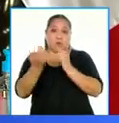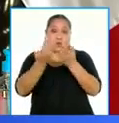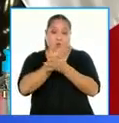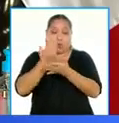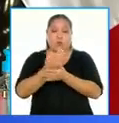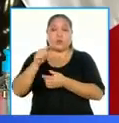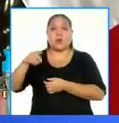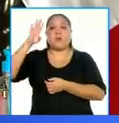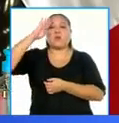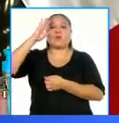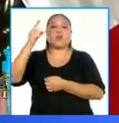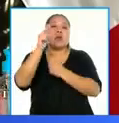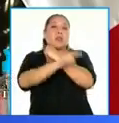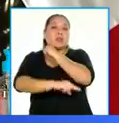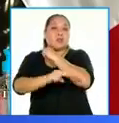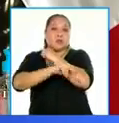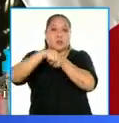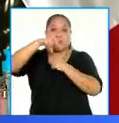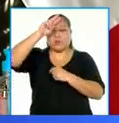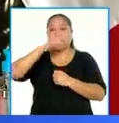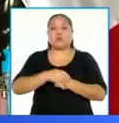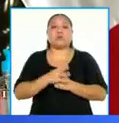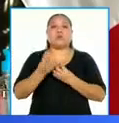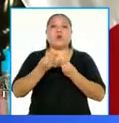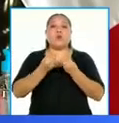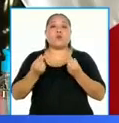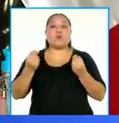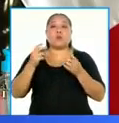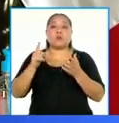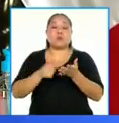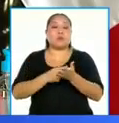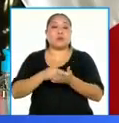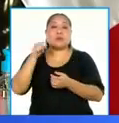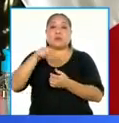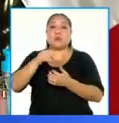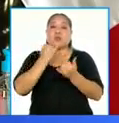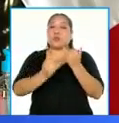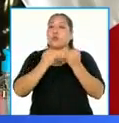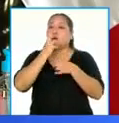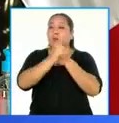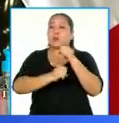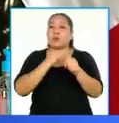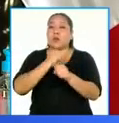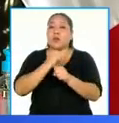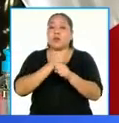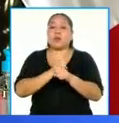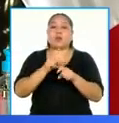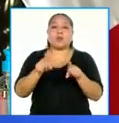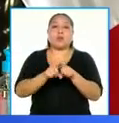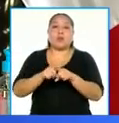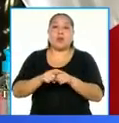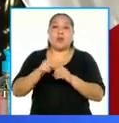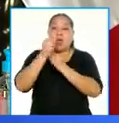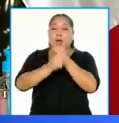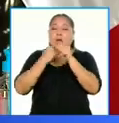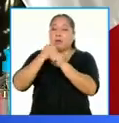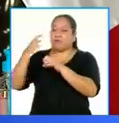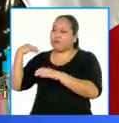del Perú. Muchas veces, en los últimos años y hasta en las últimas décadas, ha habido